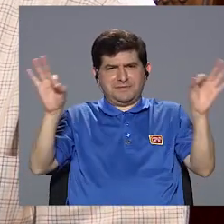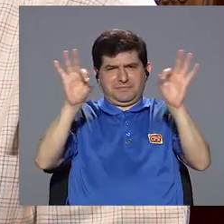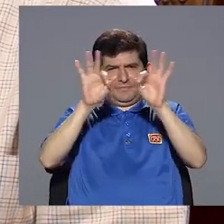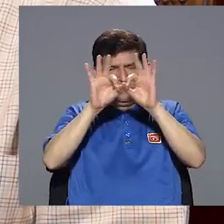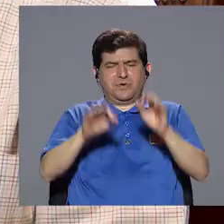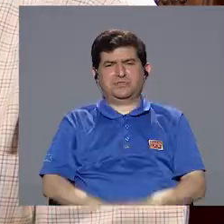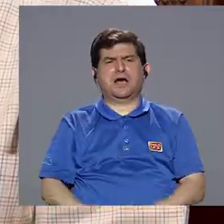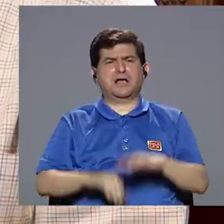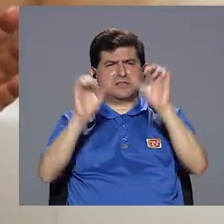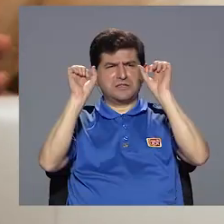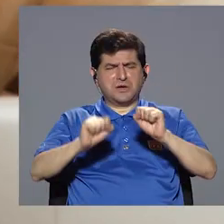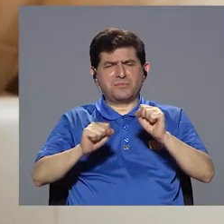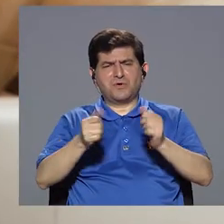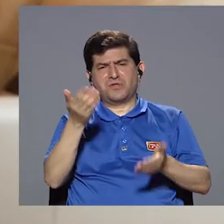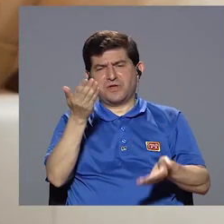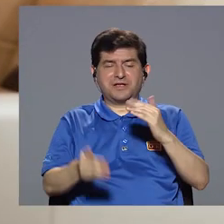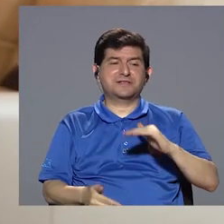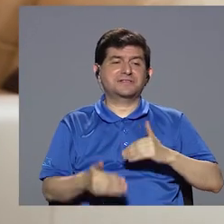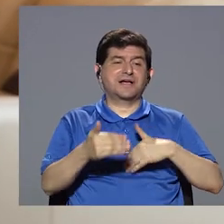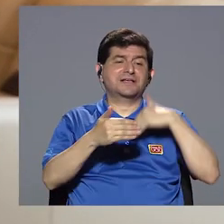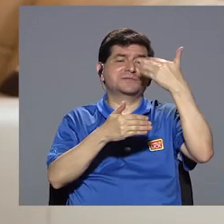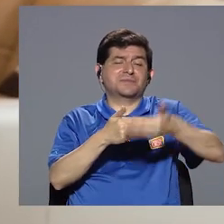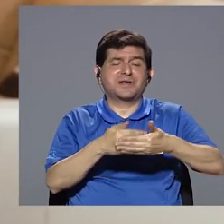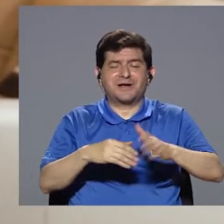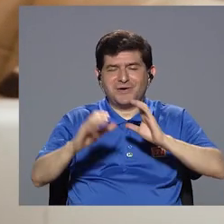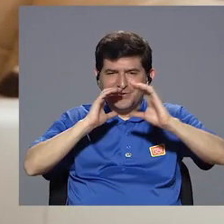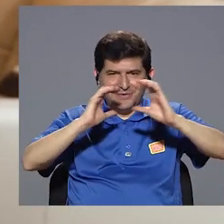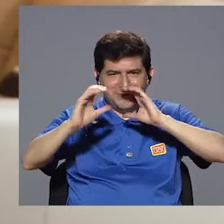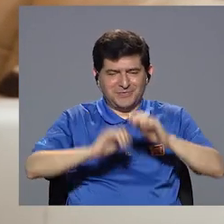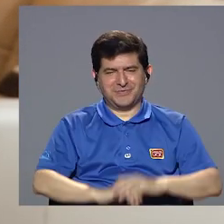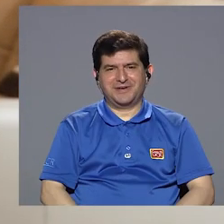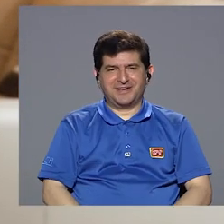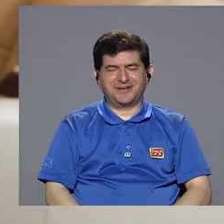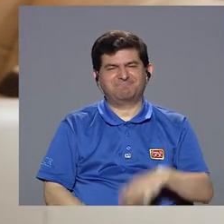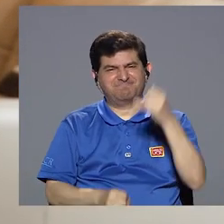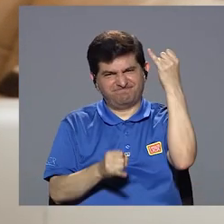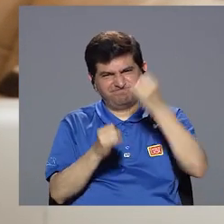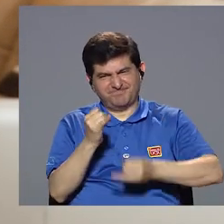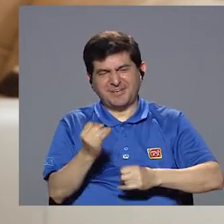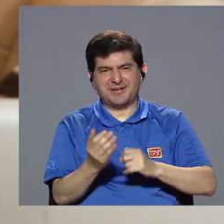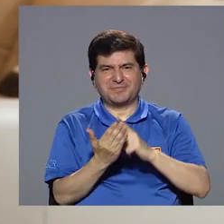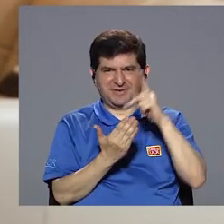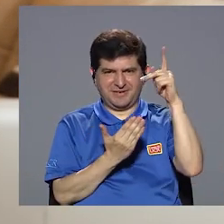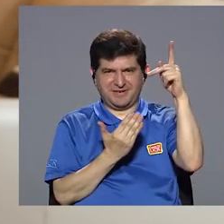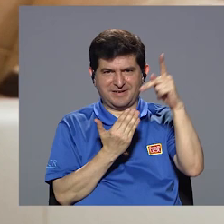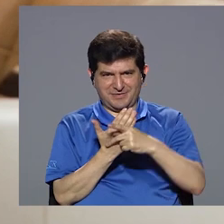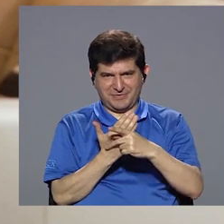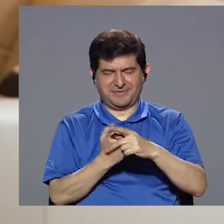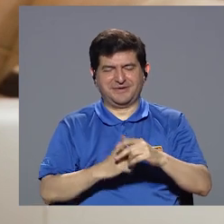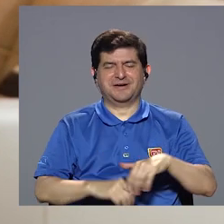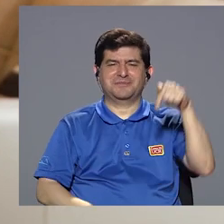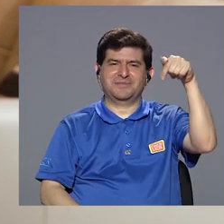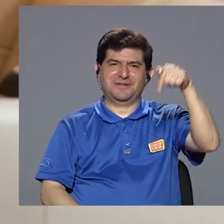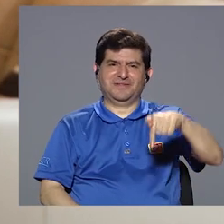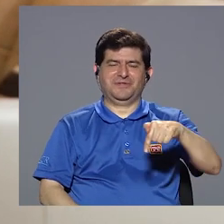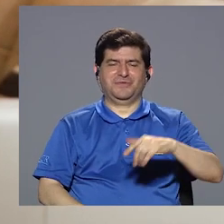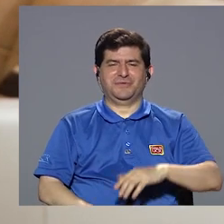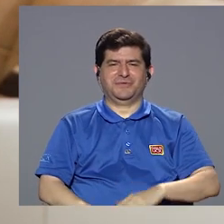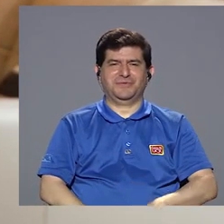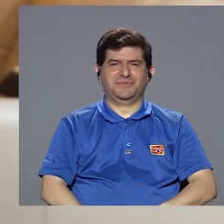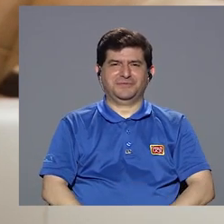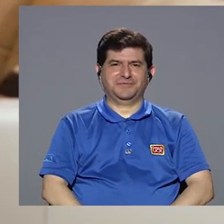que podríamos dejar para otra conversación josemaría tenemos que finalizar el programa